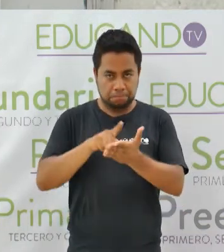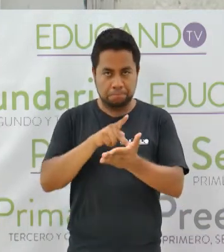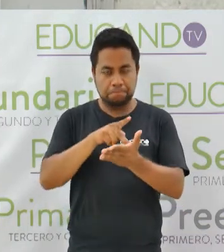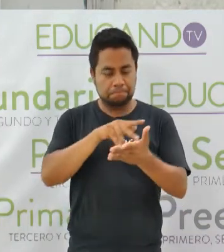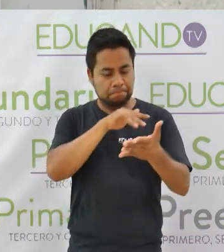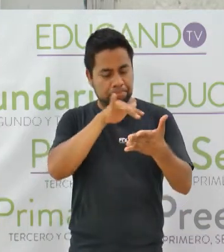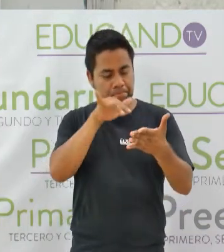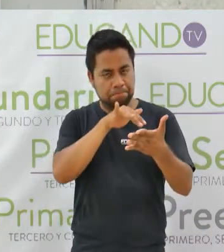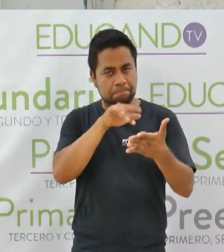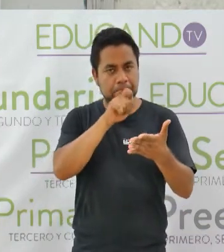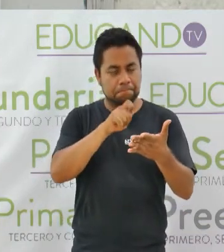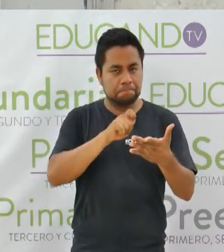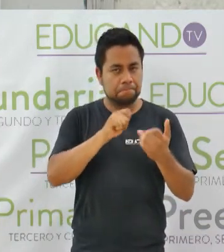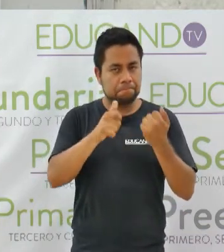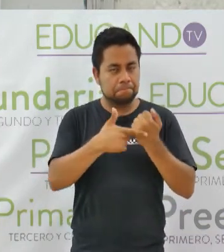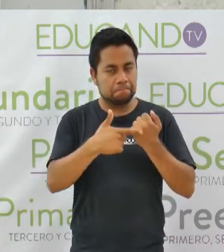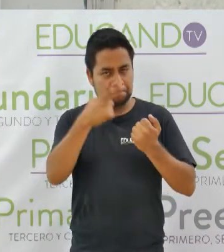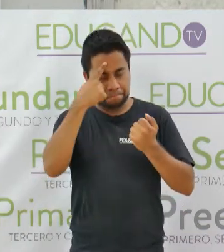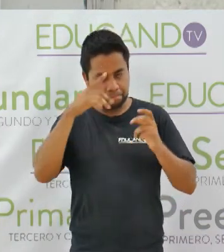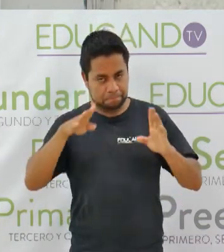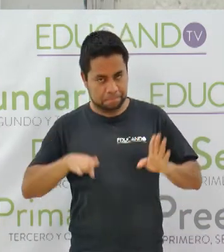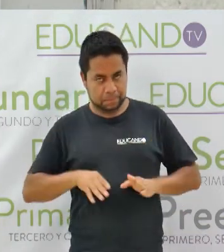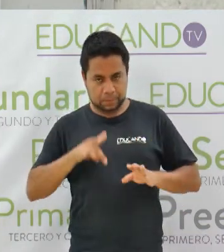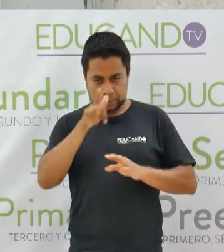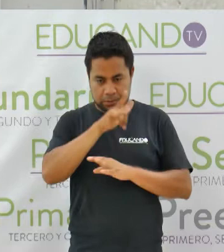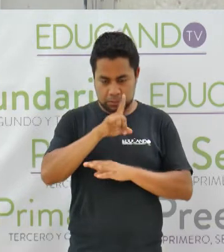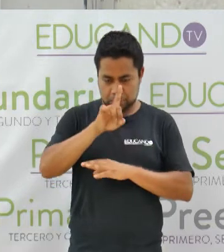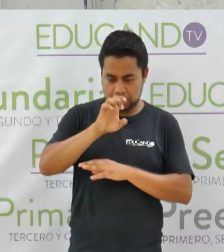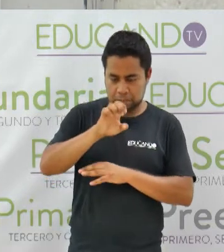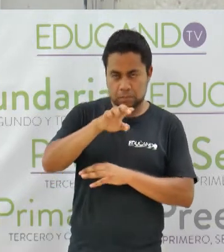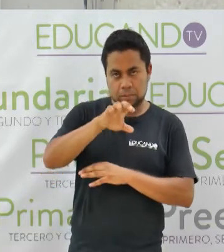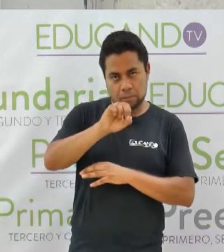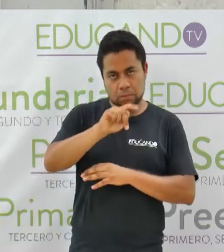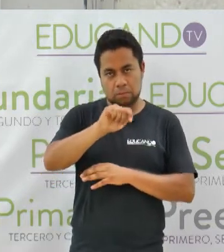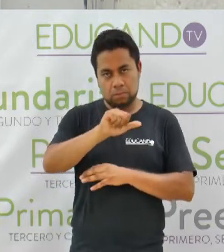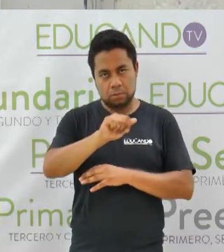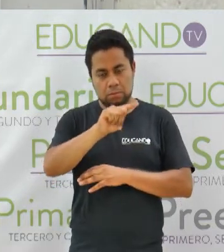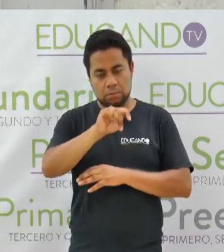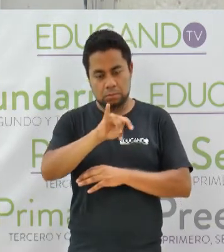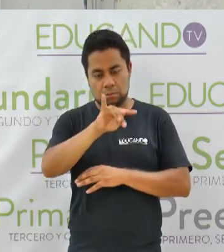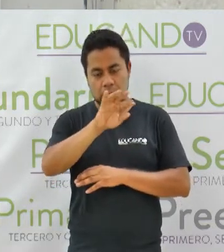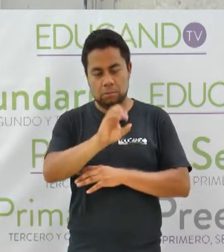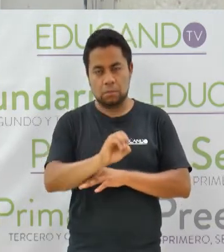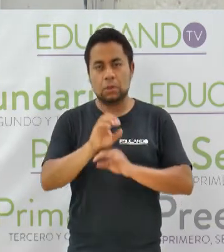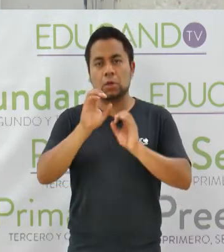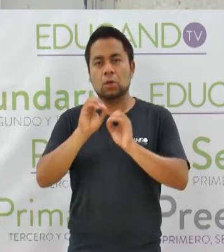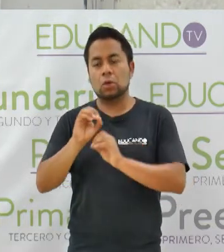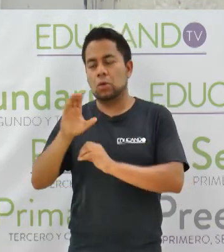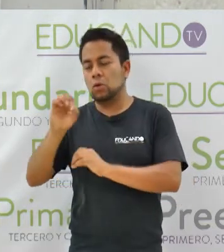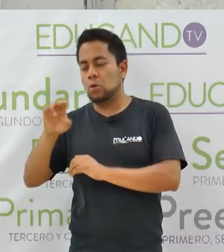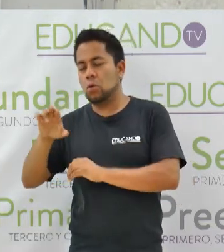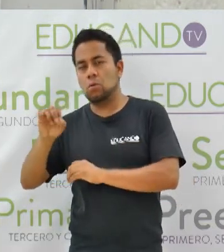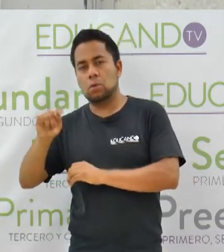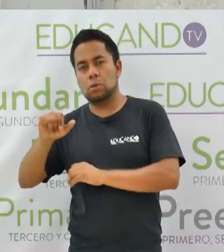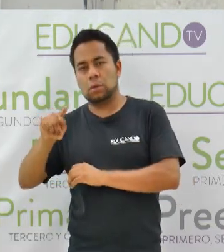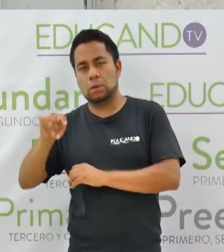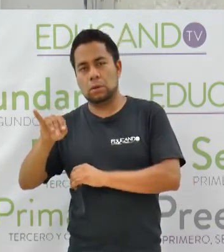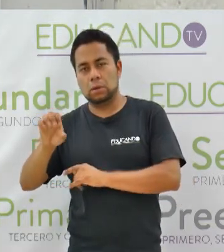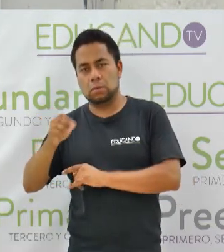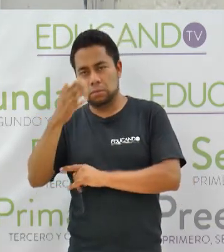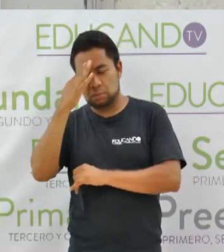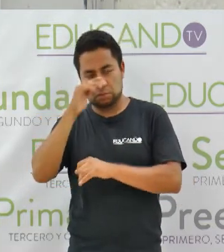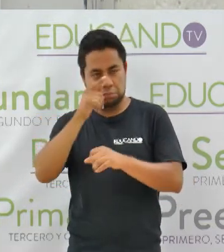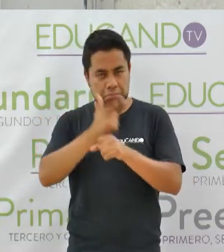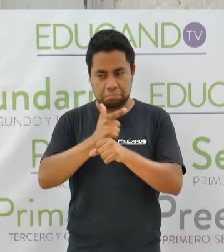Nuevamente vamos a hacer referencia a algunas características del lenguaje denotativo y connotativo, lo cual nos va a permitir